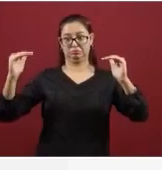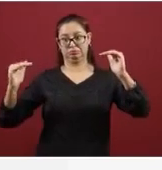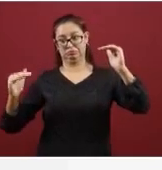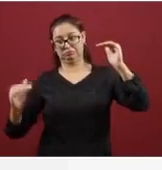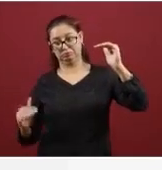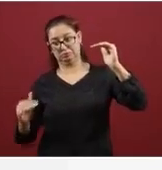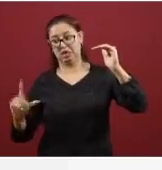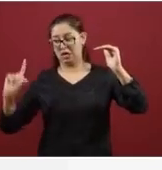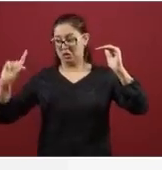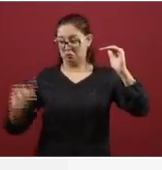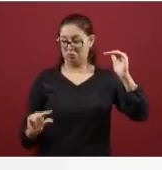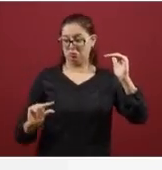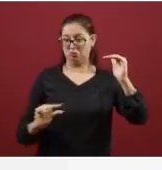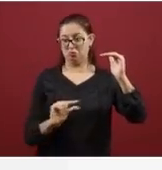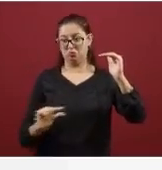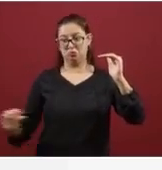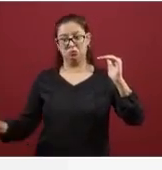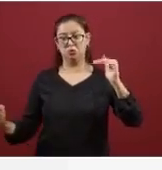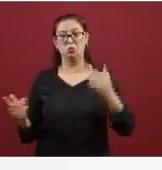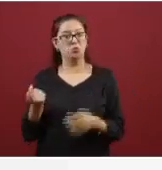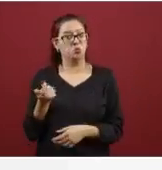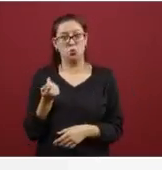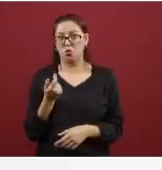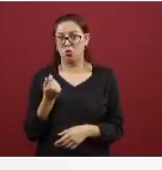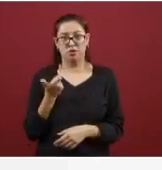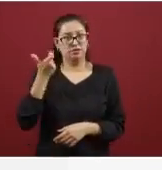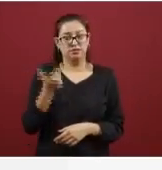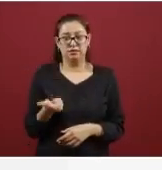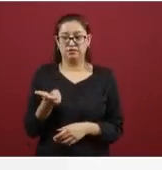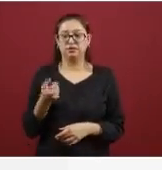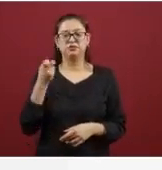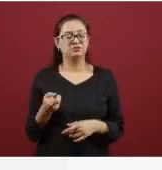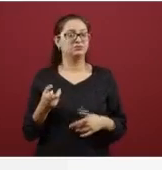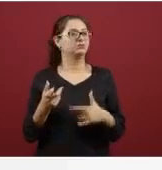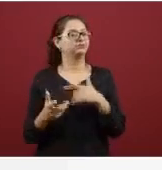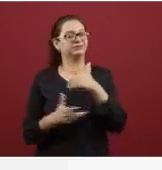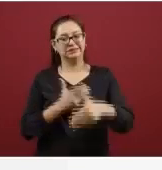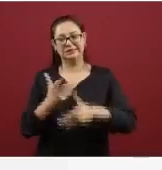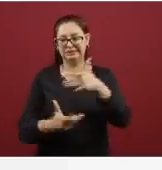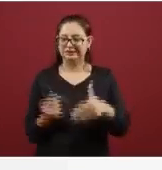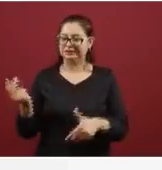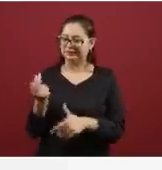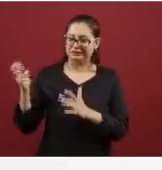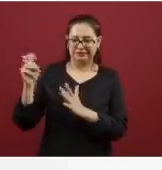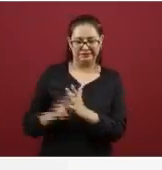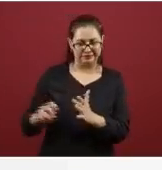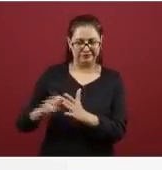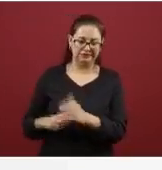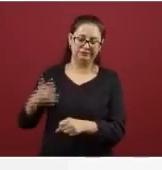más bajos entre los países grandes de América Latina. Entonces, todo esto reclamaba corrección para